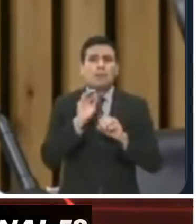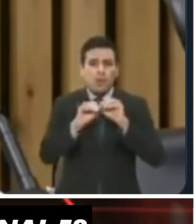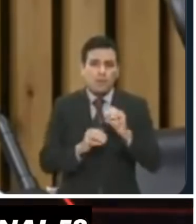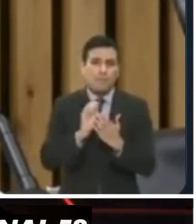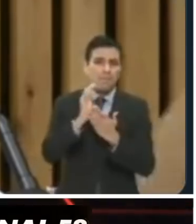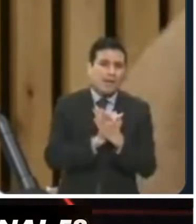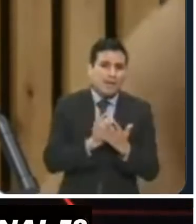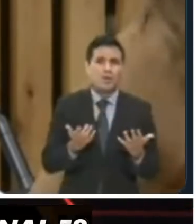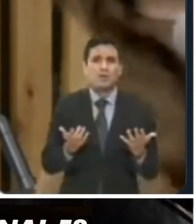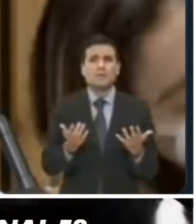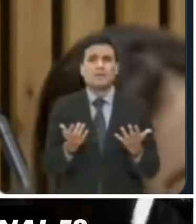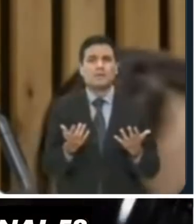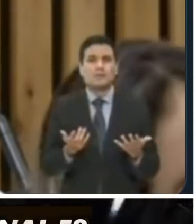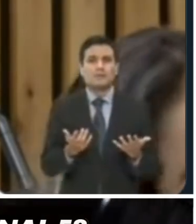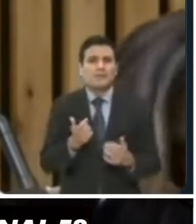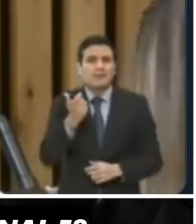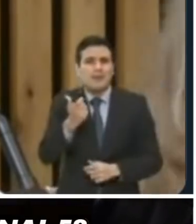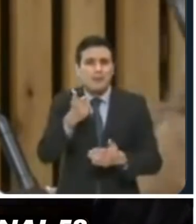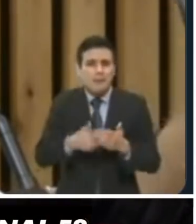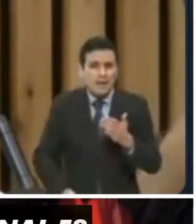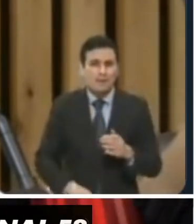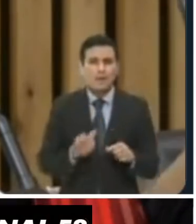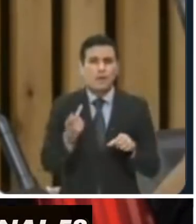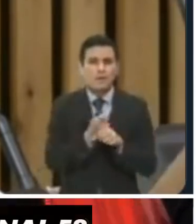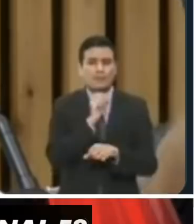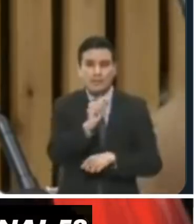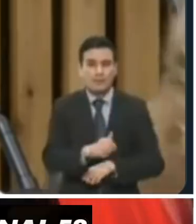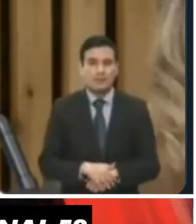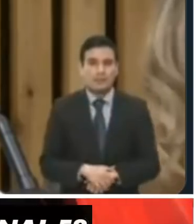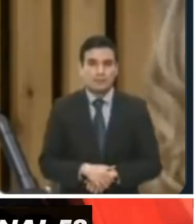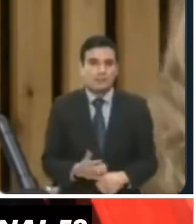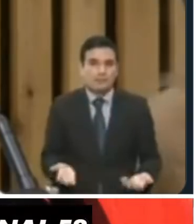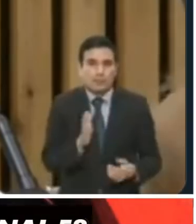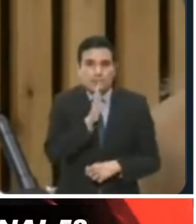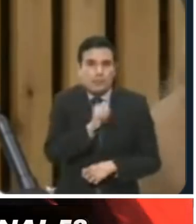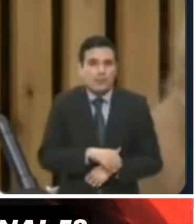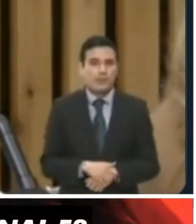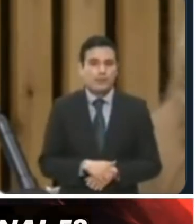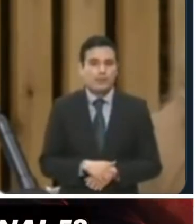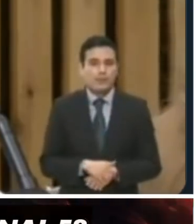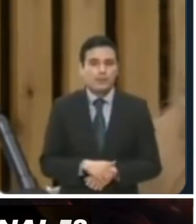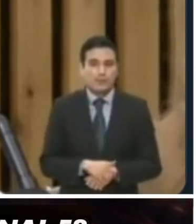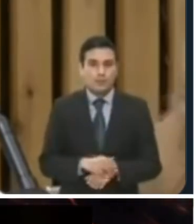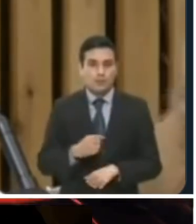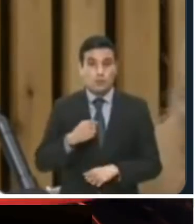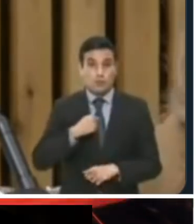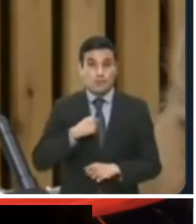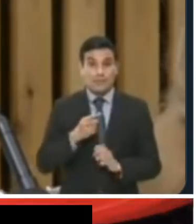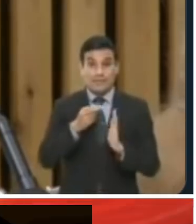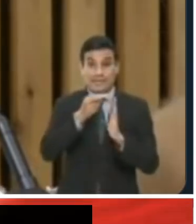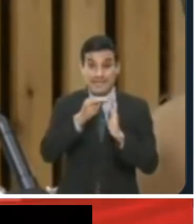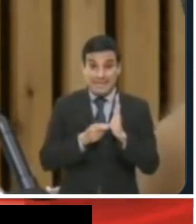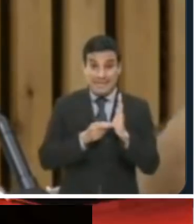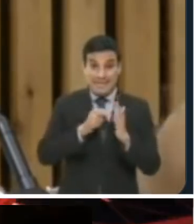donde vive la ciudadanía, abaraten el ejercicio y no pasa nada. Pero sí pasa, hacer procesos electorales por fuera de los